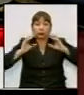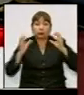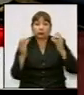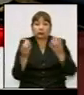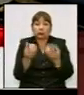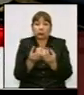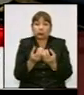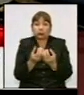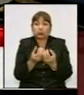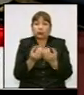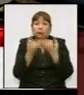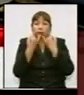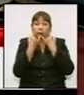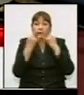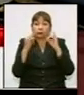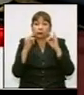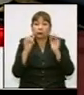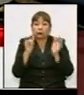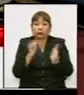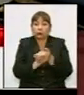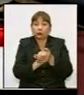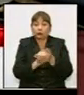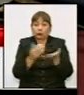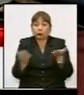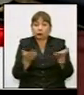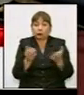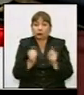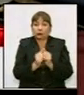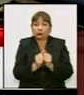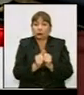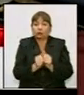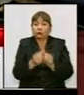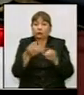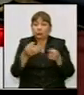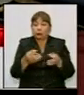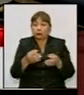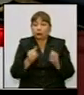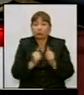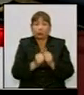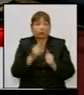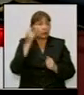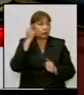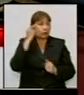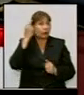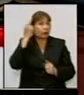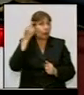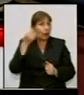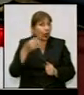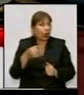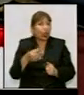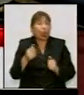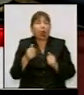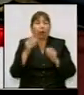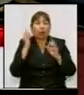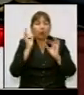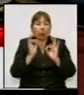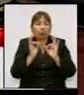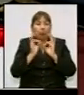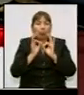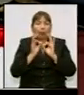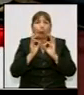infraestructuras de tecnología e información que se encuentran en red, con una finalidad de lograr el correcto